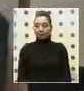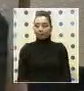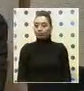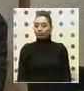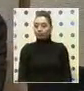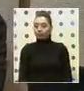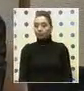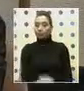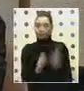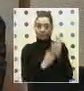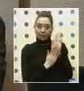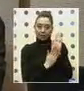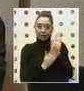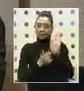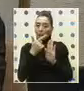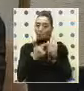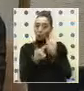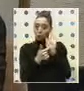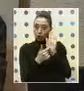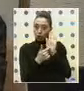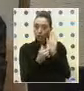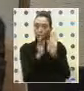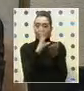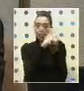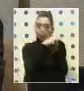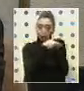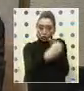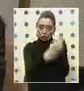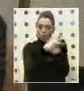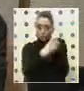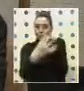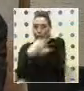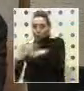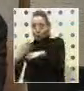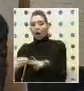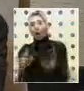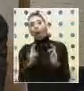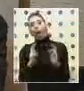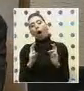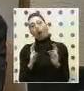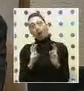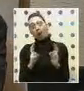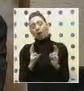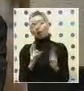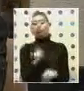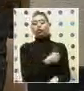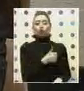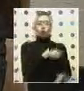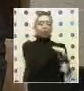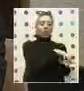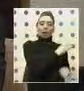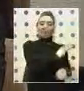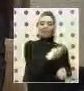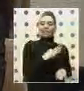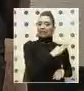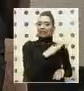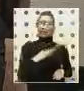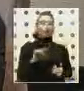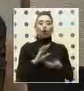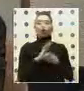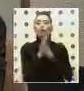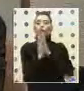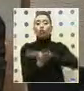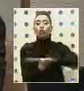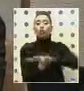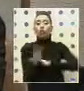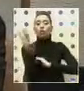Estas políticas deben ser replicadas, y ojalá así lo fuera, no sólo en los ministerios, sino en todos los servicios